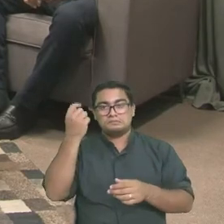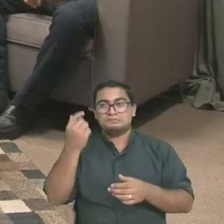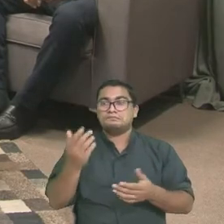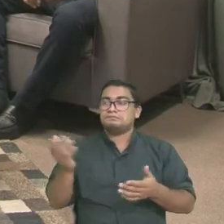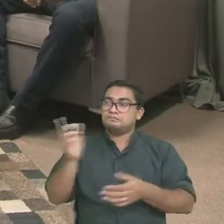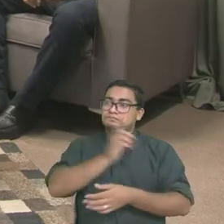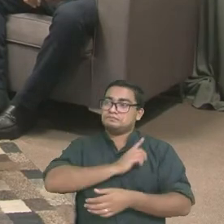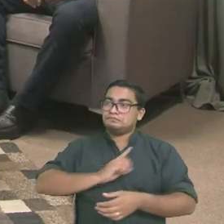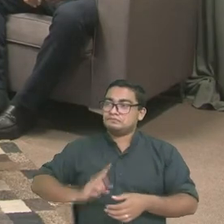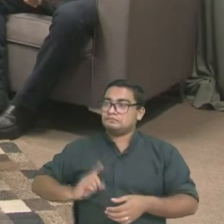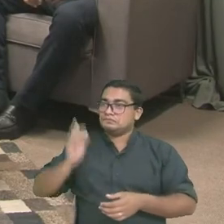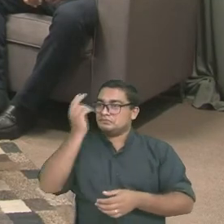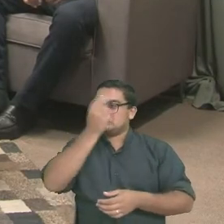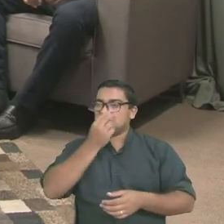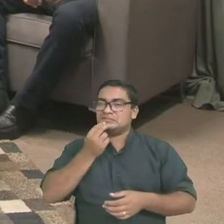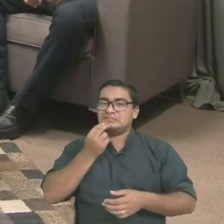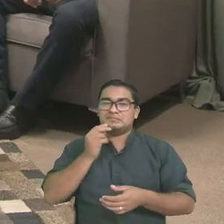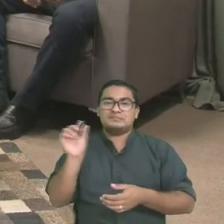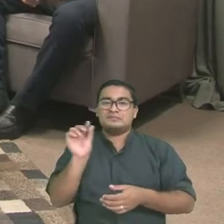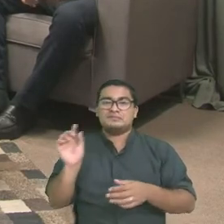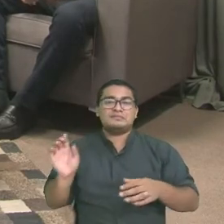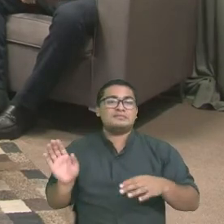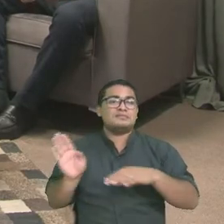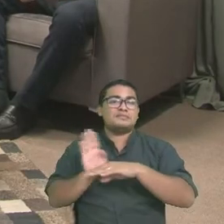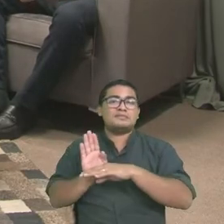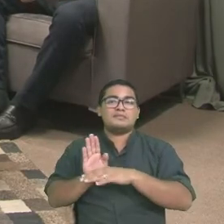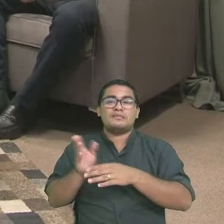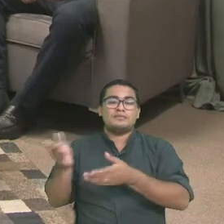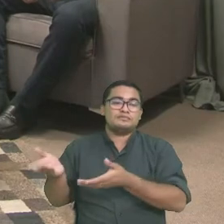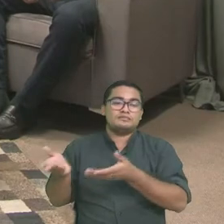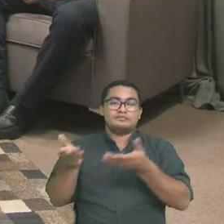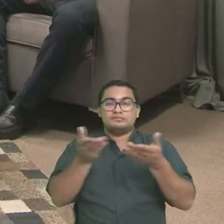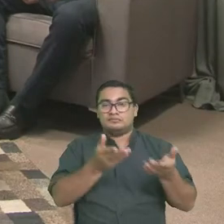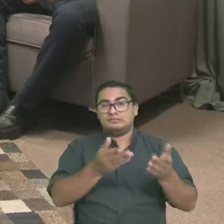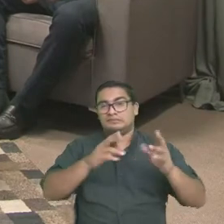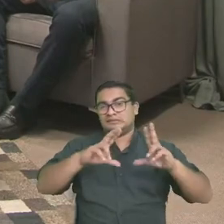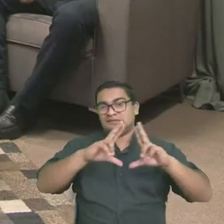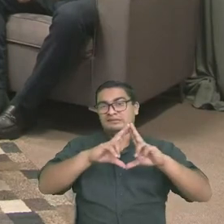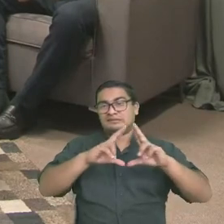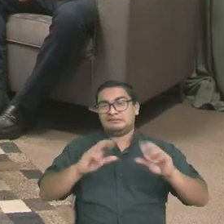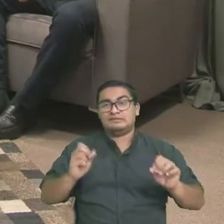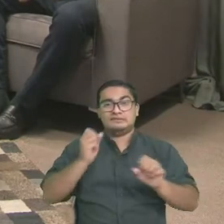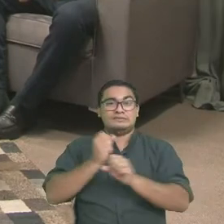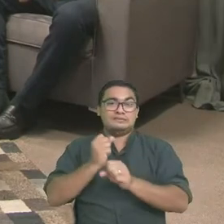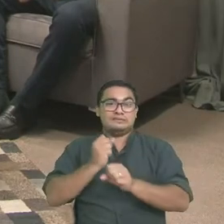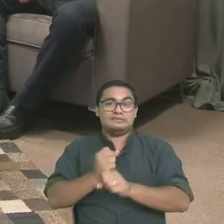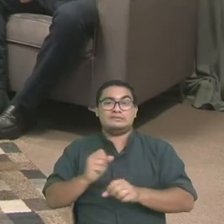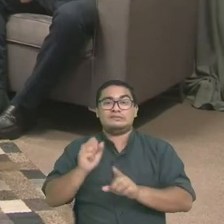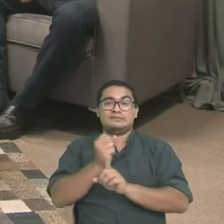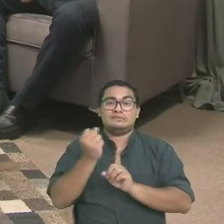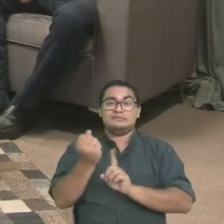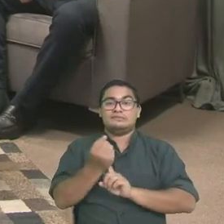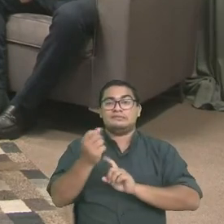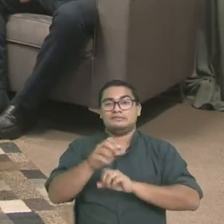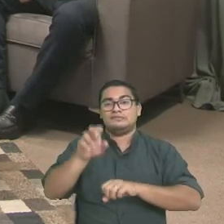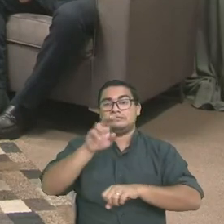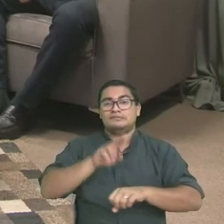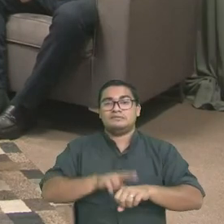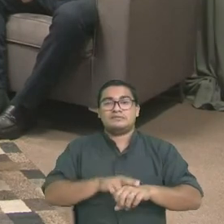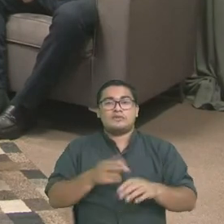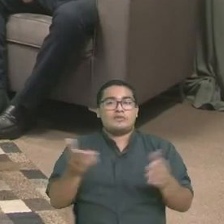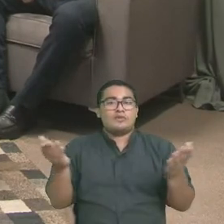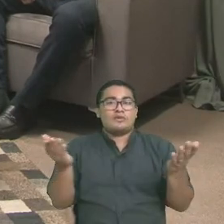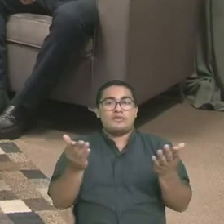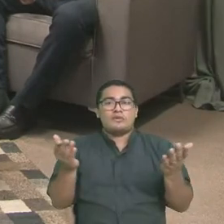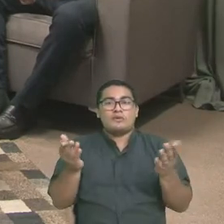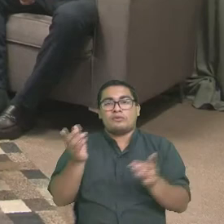le consultamos a partir de esos préstamos que se han canalizado a partir de la gestión en la Asamblea Nacional. En ese sentido, ¿cómo se maneja este